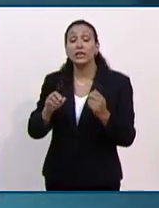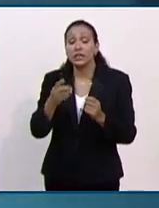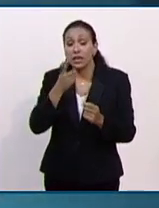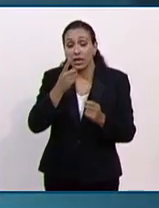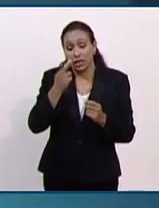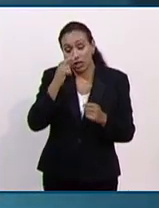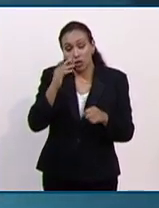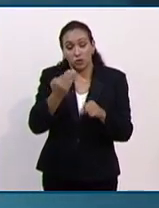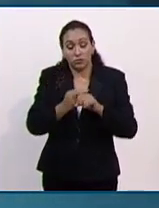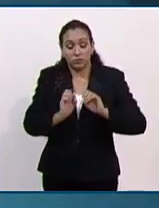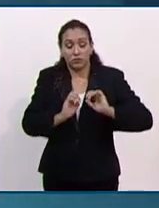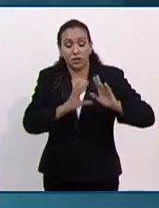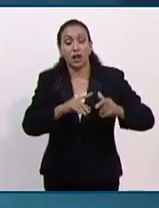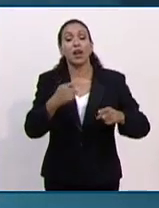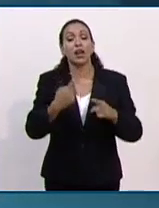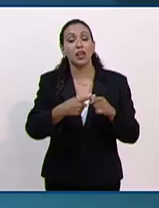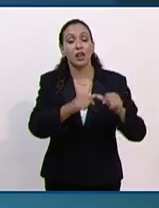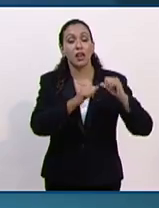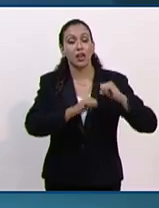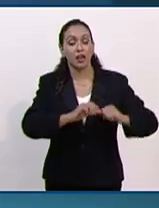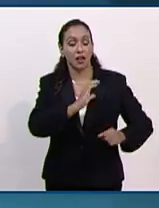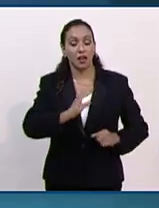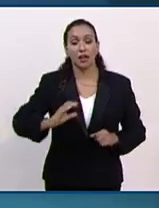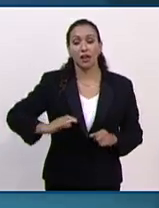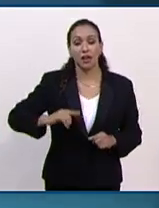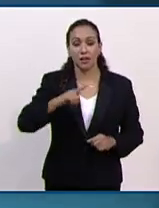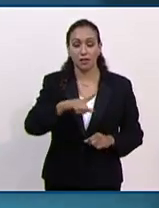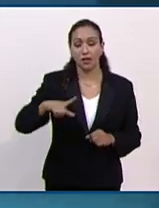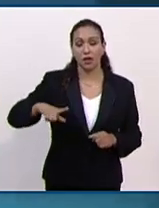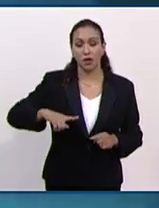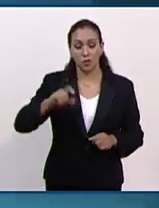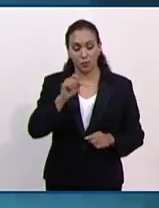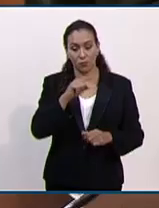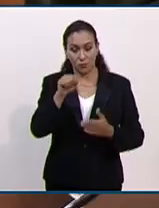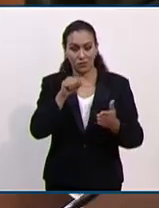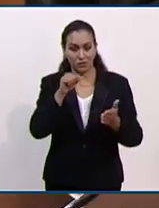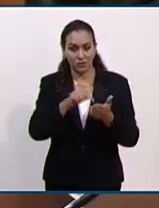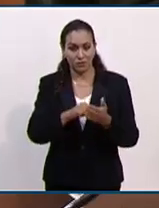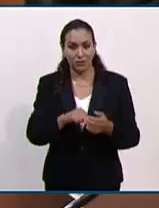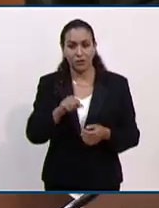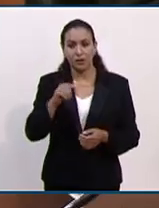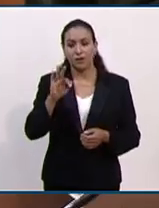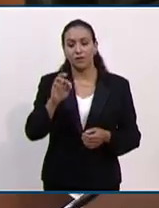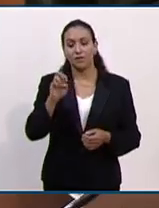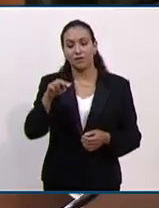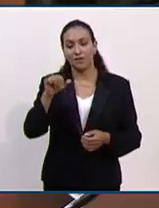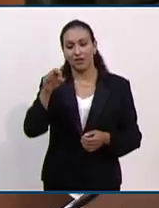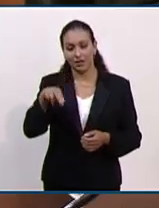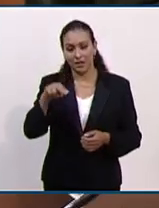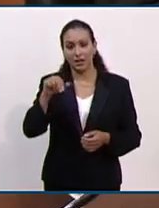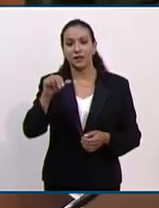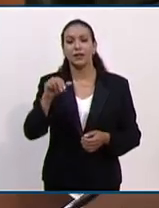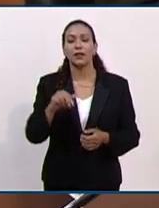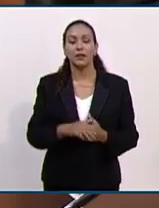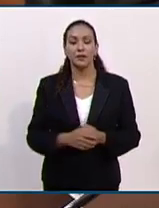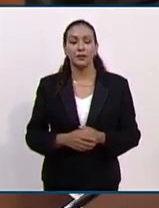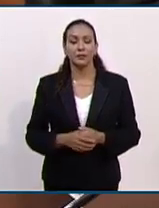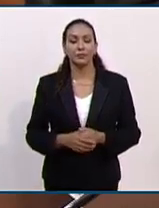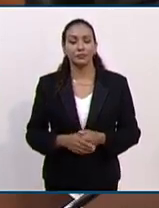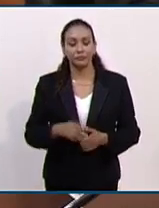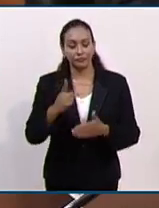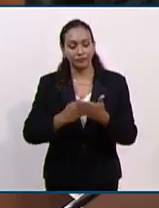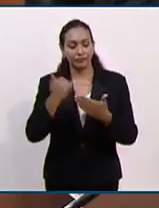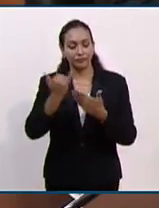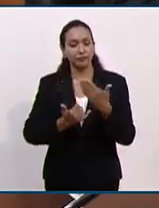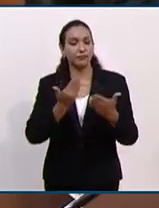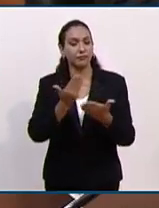al entonces precandidato de dicho partido a gobernador de esa entidad, Renan Alberto Barrera Concha. El proyecto